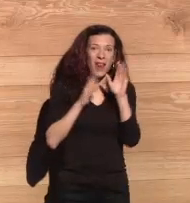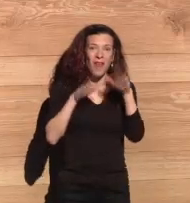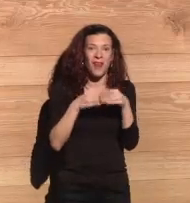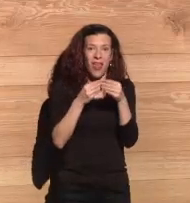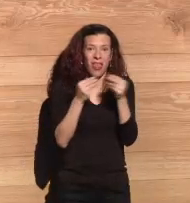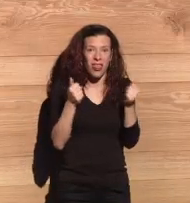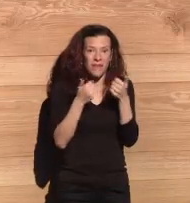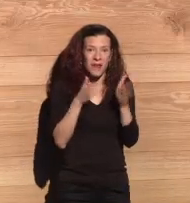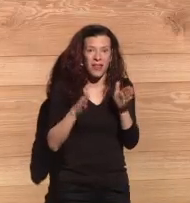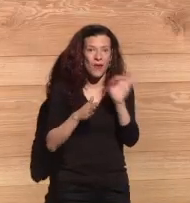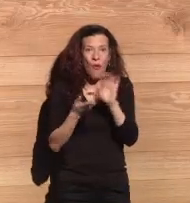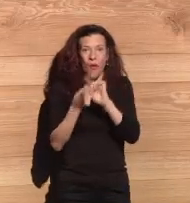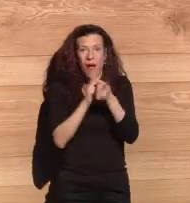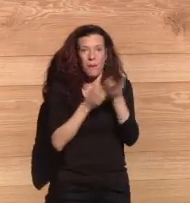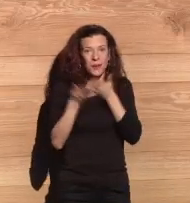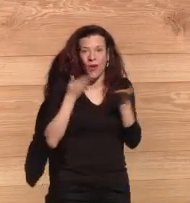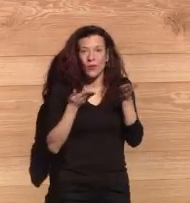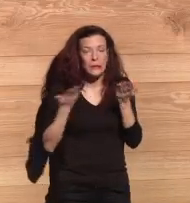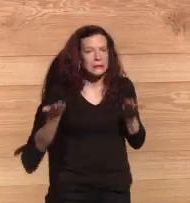perdí el celular o cambié el celular,